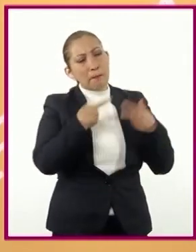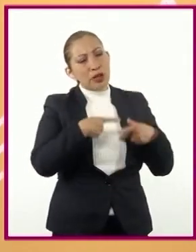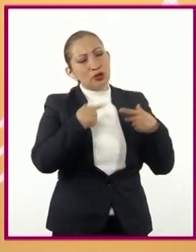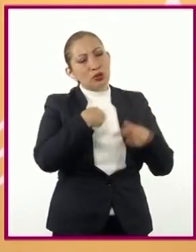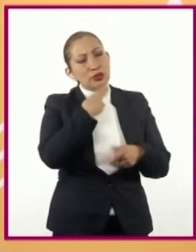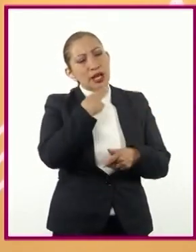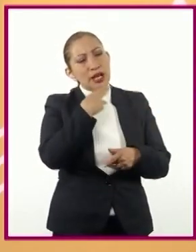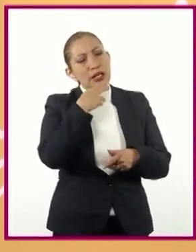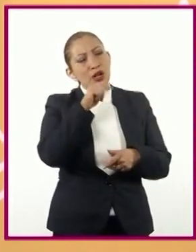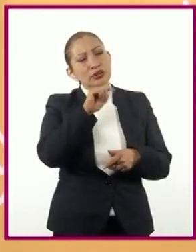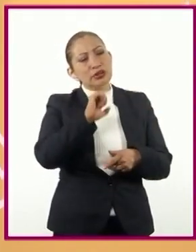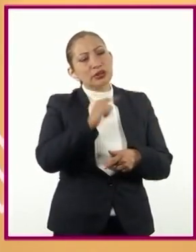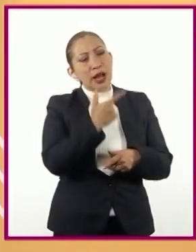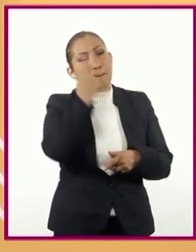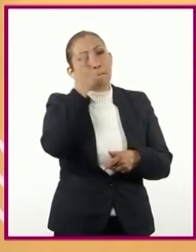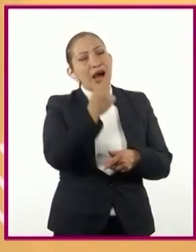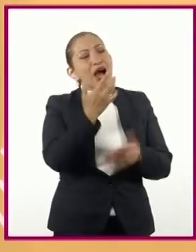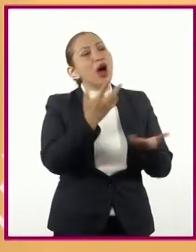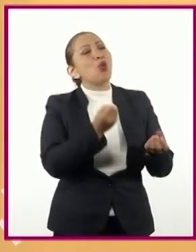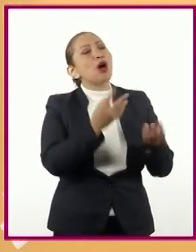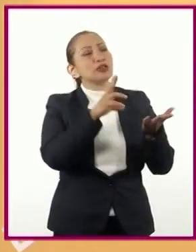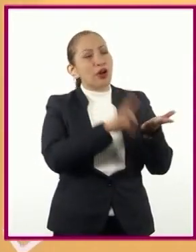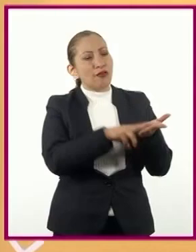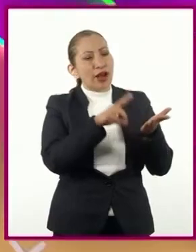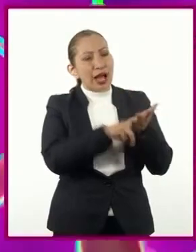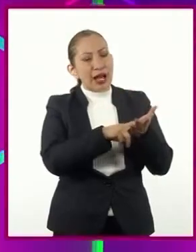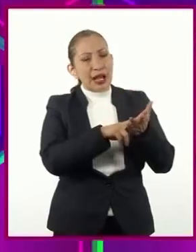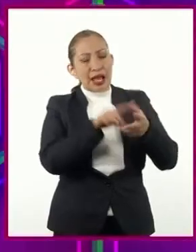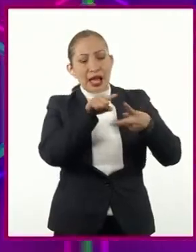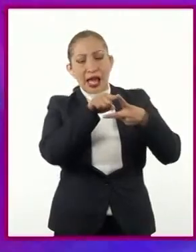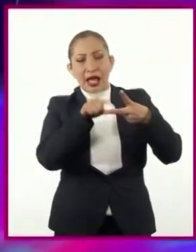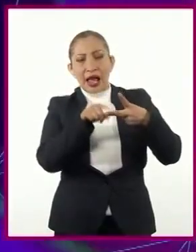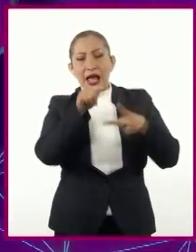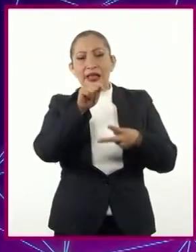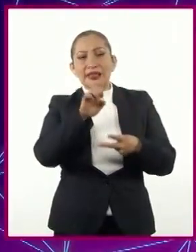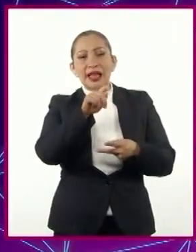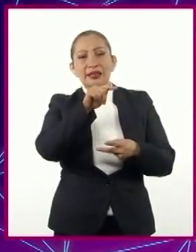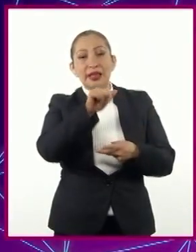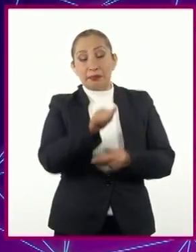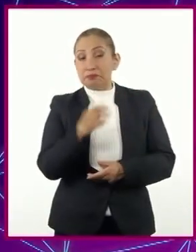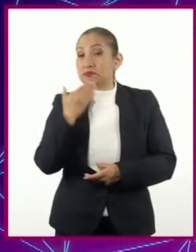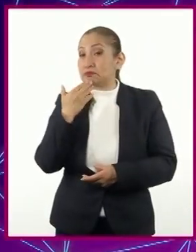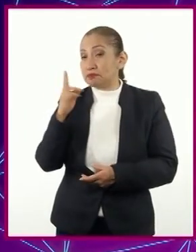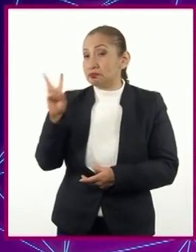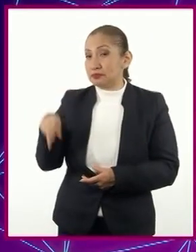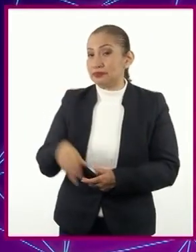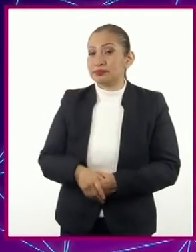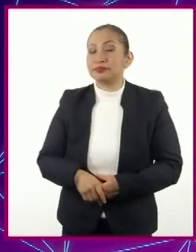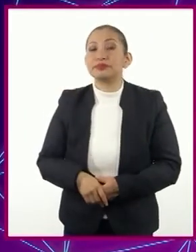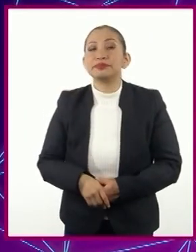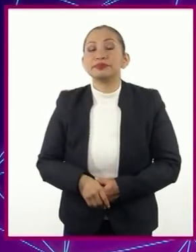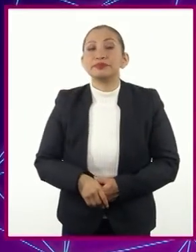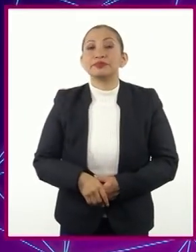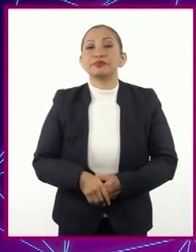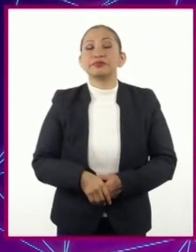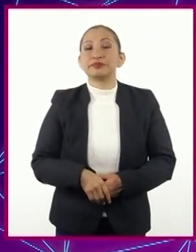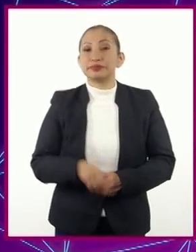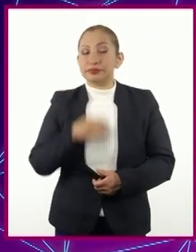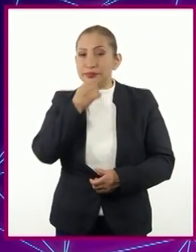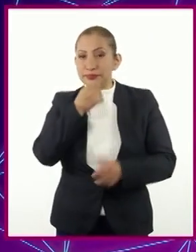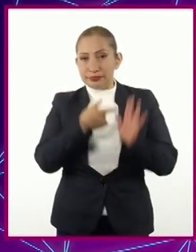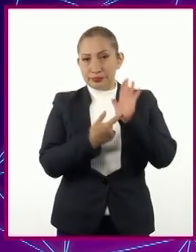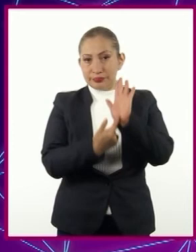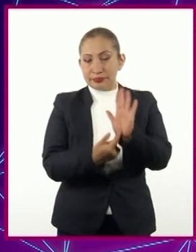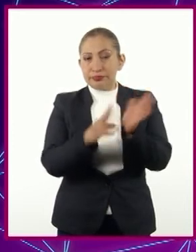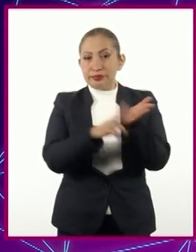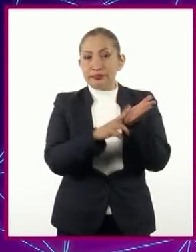la función tangente para saber el valor del ángulo teta. Y dices bien. Se da a conocer